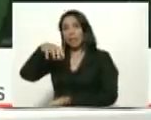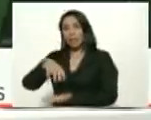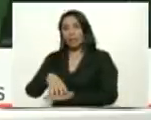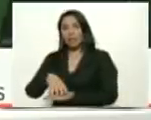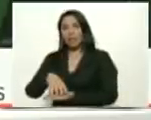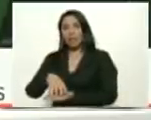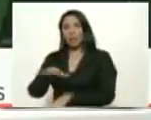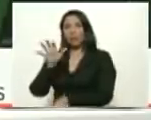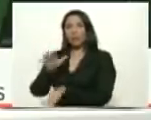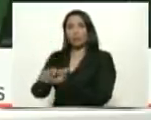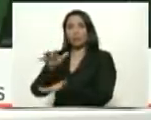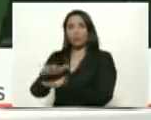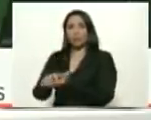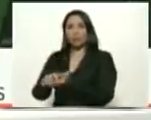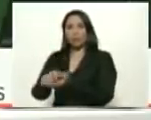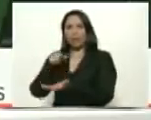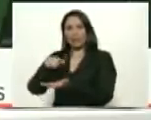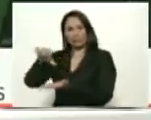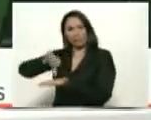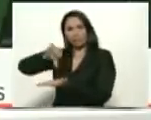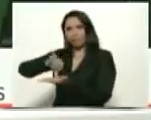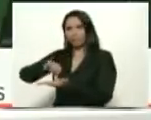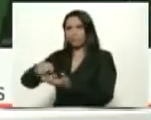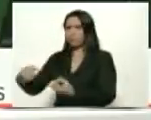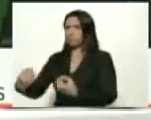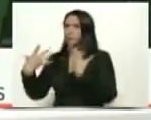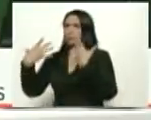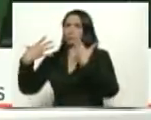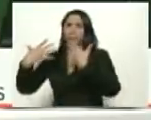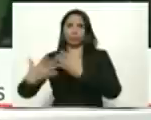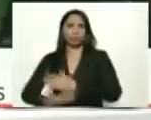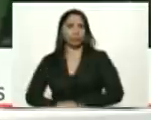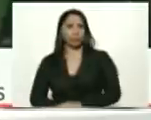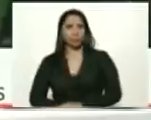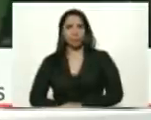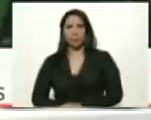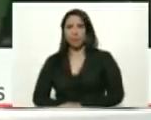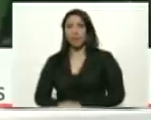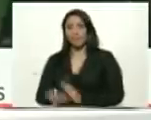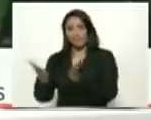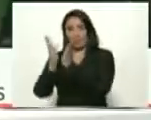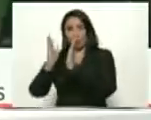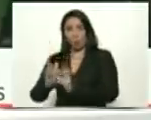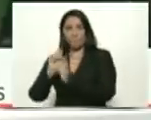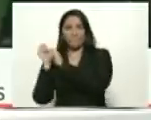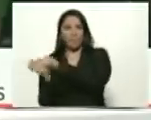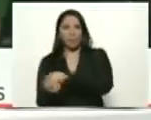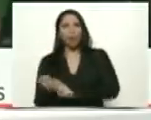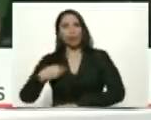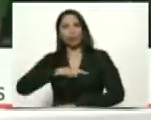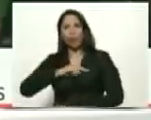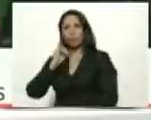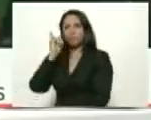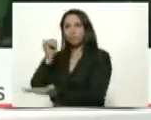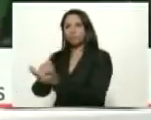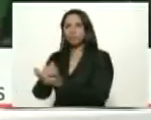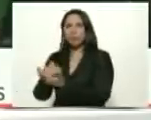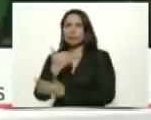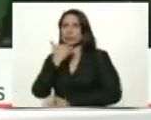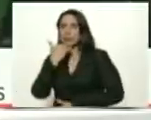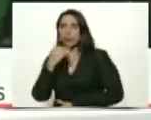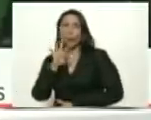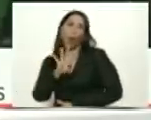Nueva Esparta, en el foco de la academia de béisbol que identificamos hace 4 o 5 días.